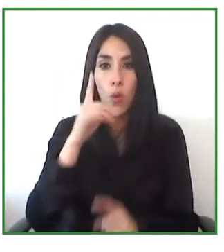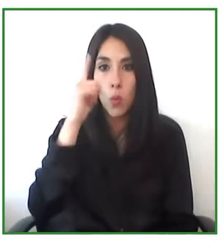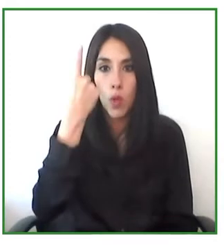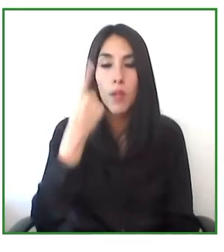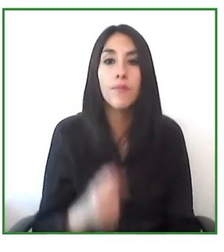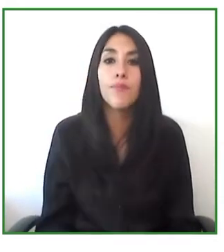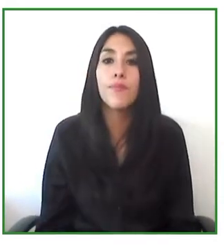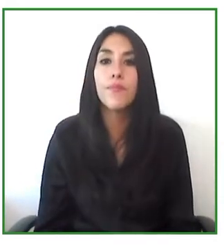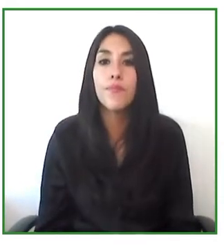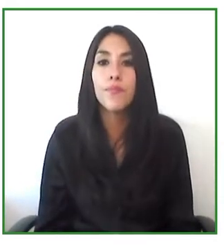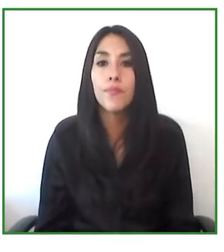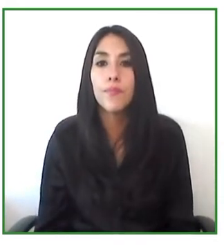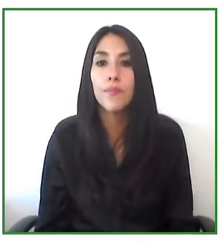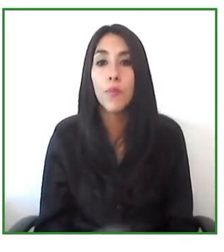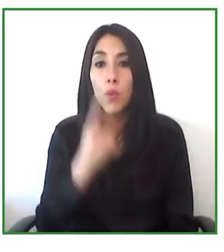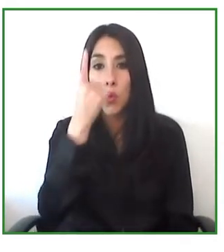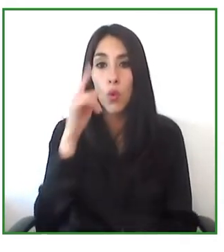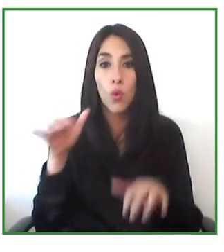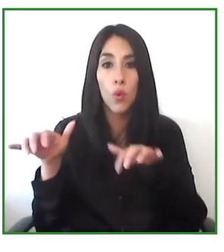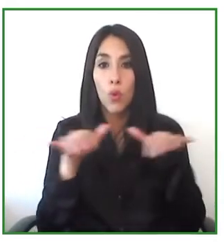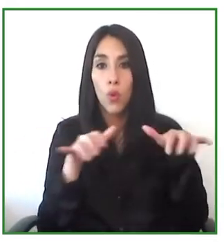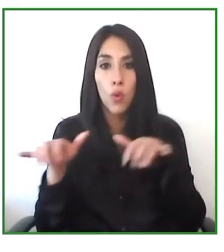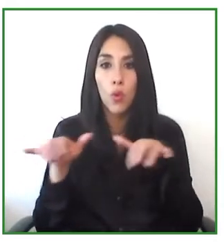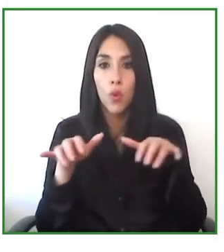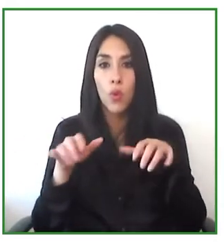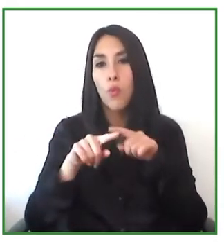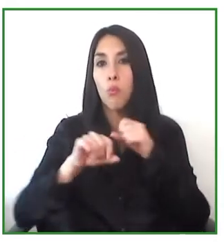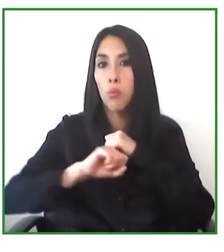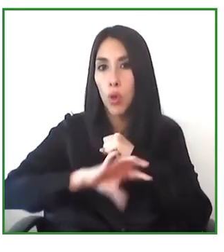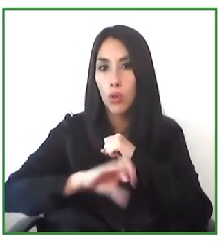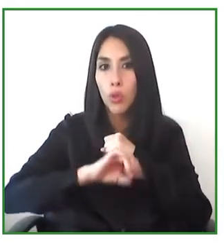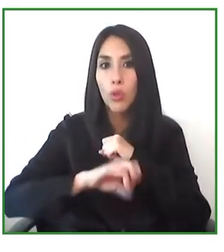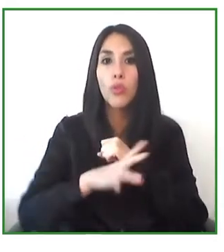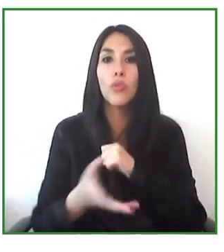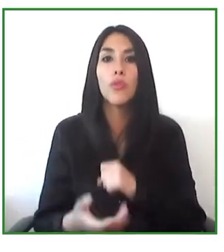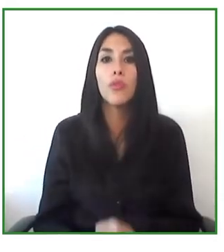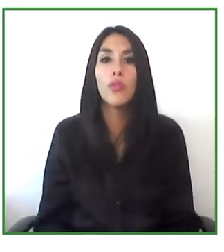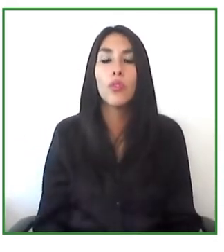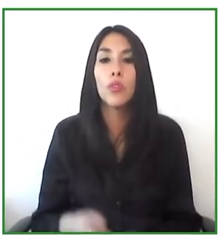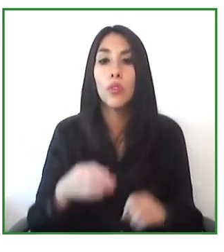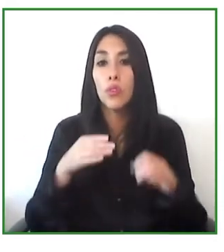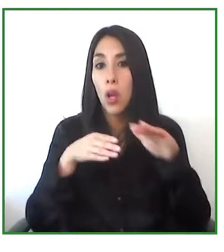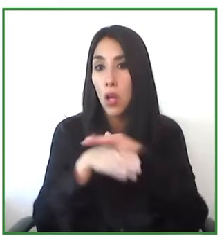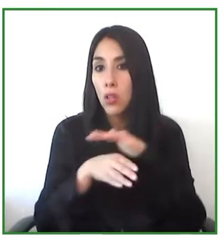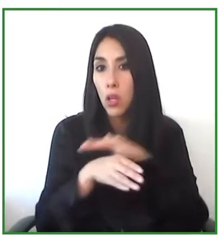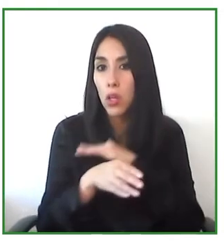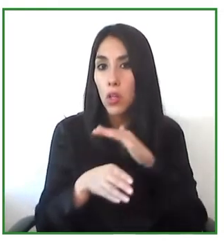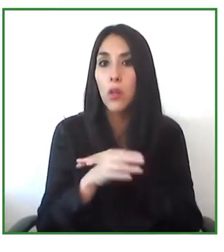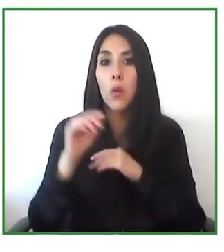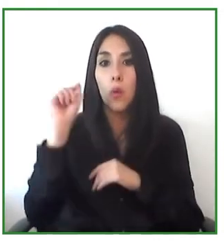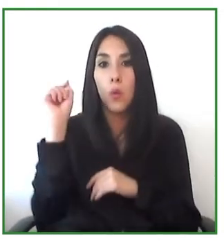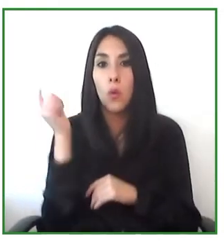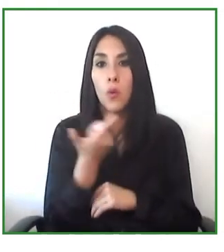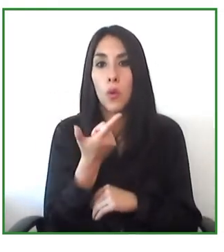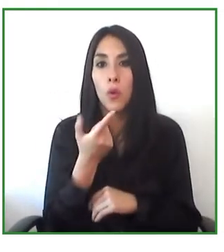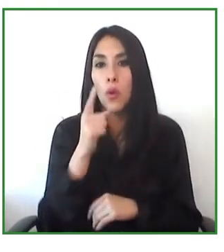reclutamiento totalmente accesible para diferentes tipos de personas con